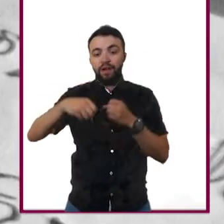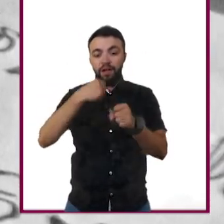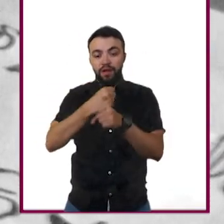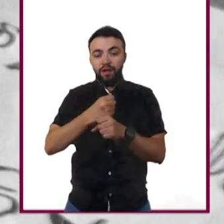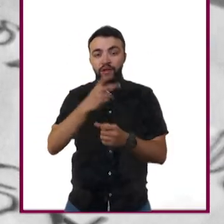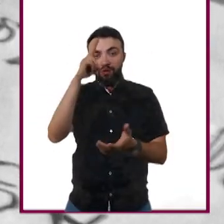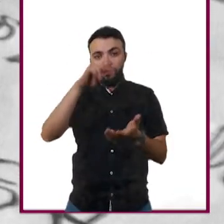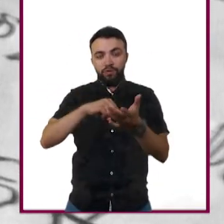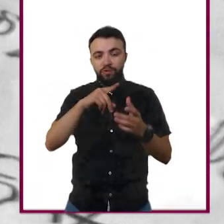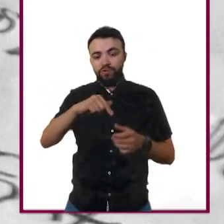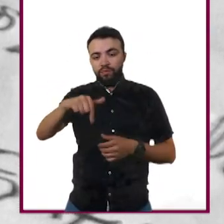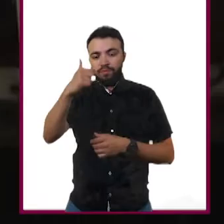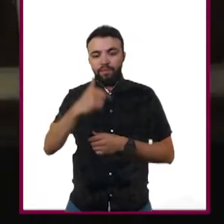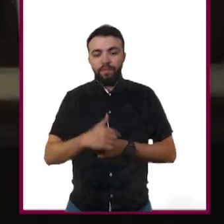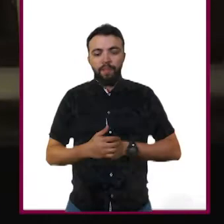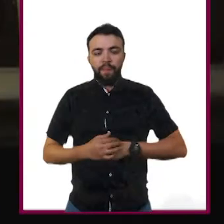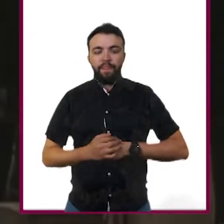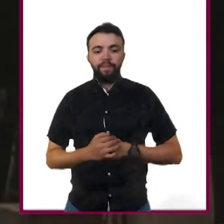2012.